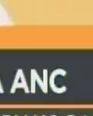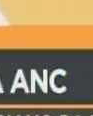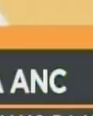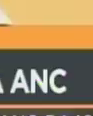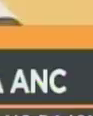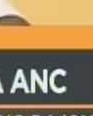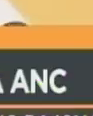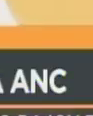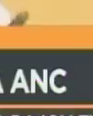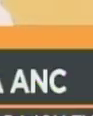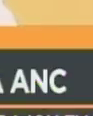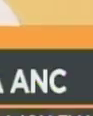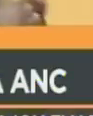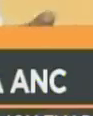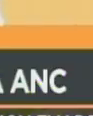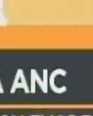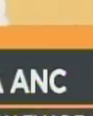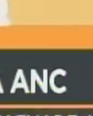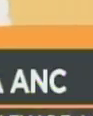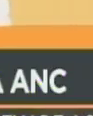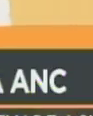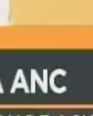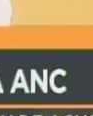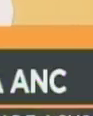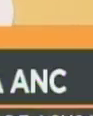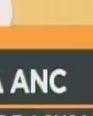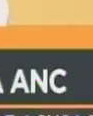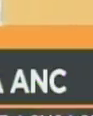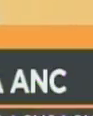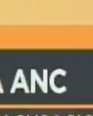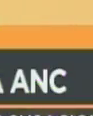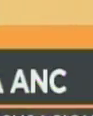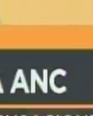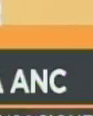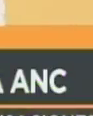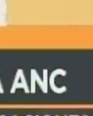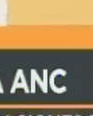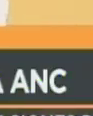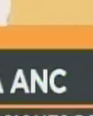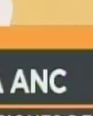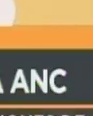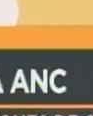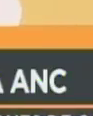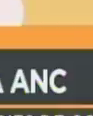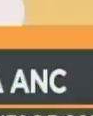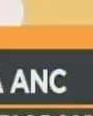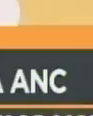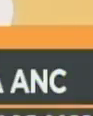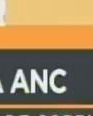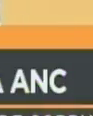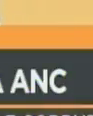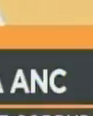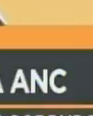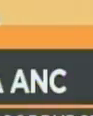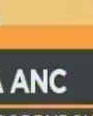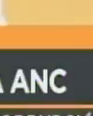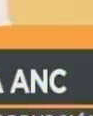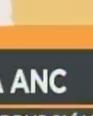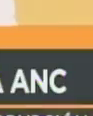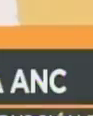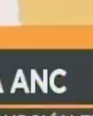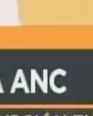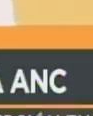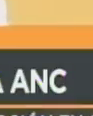de derrotar el viejo modelo rentista al cual nos sometieron los últimos 100 años y que nos corresponde a nosotros aprovechar el